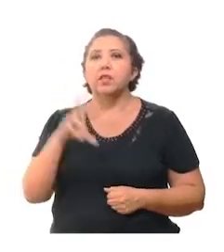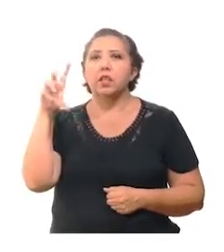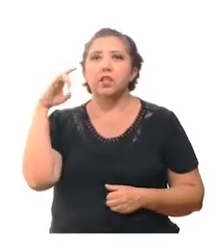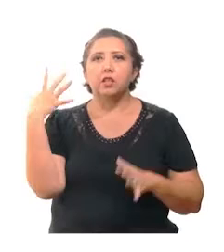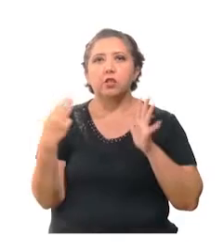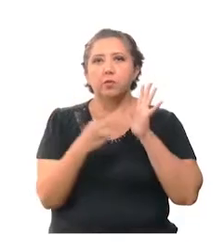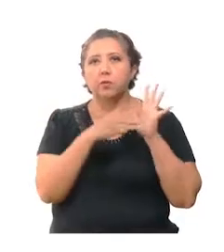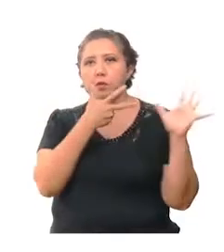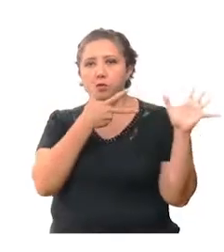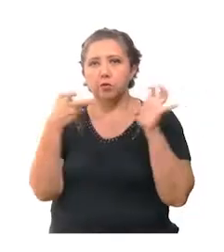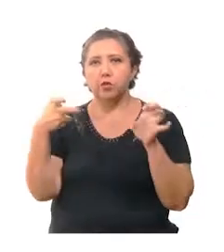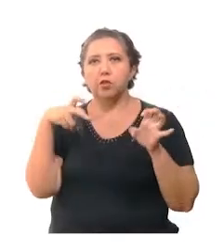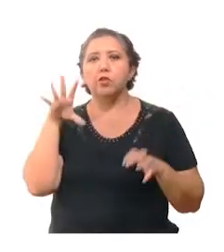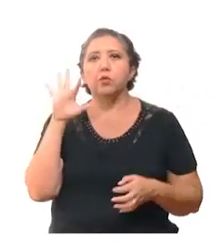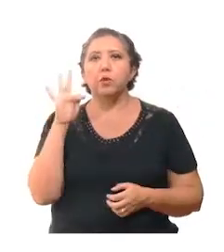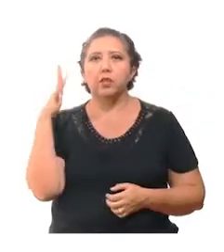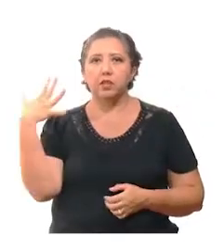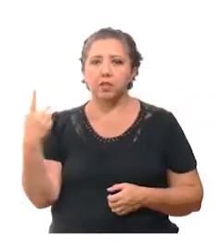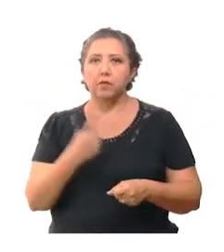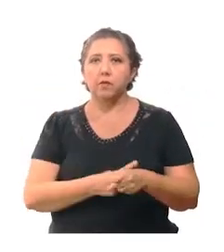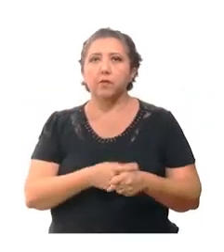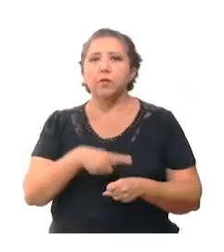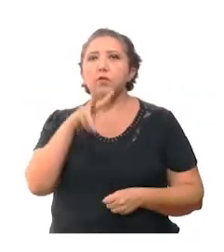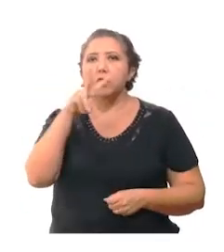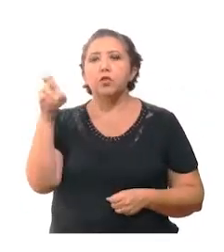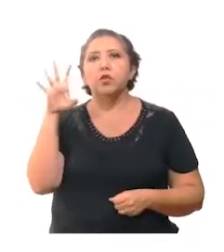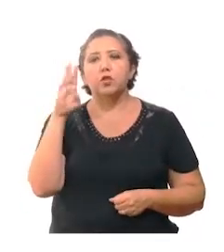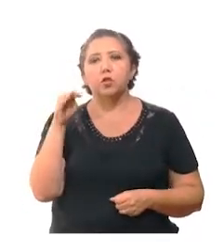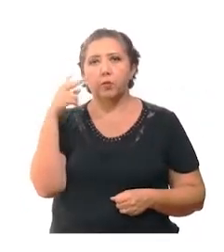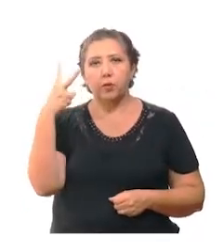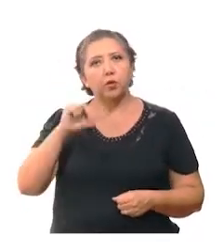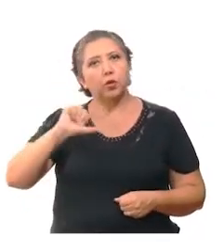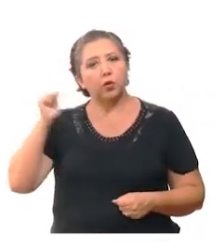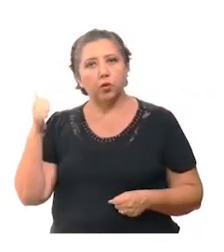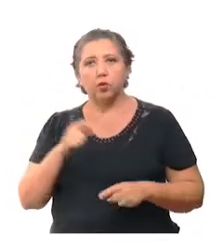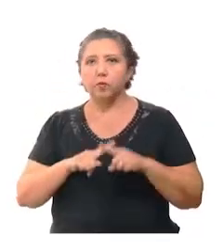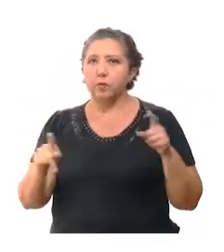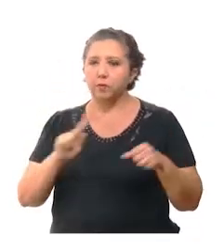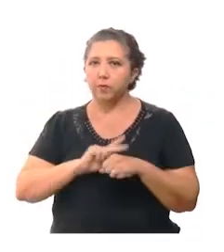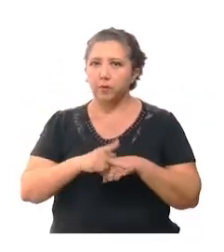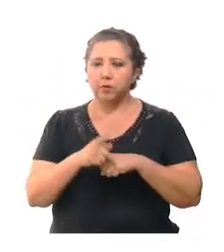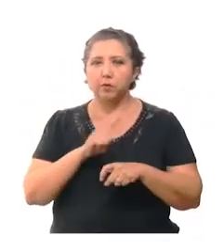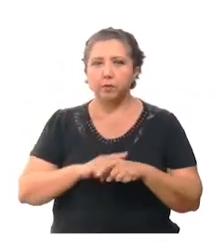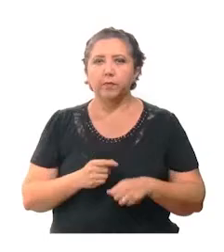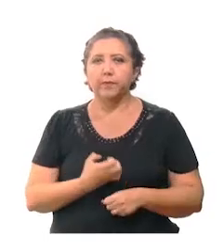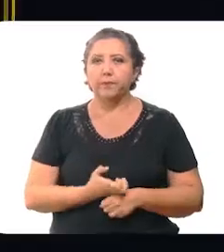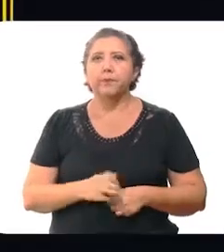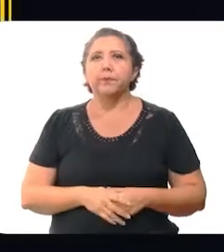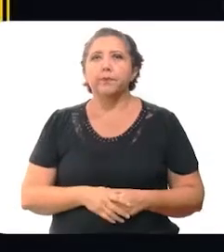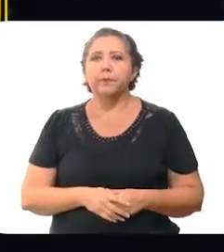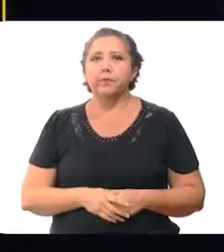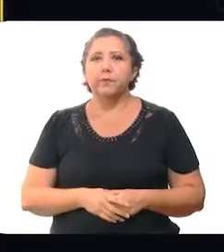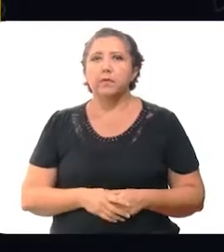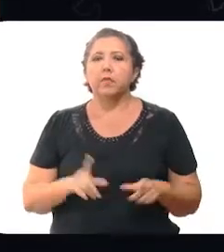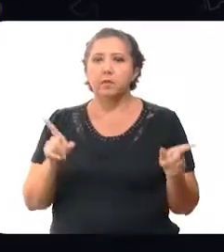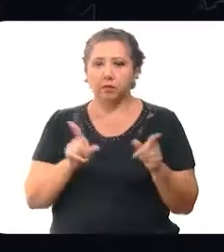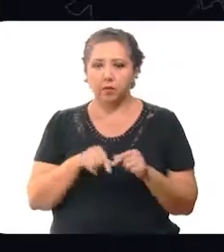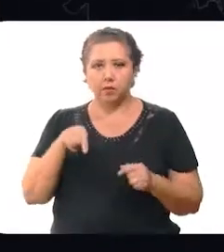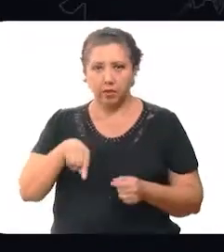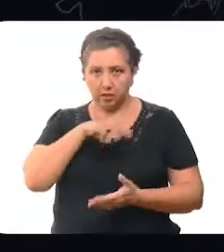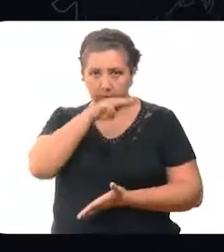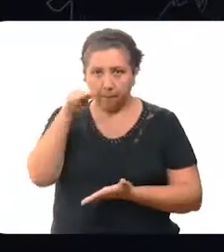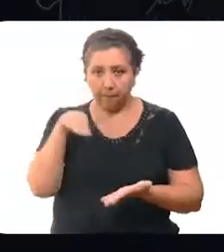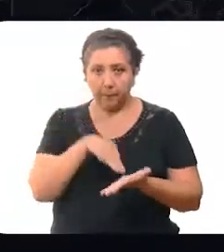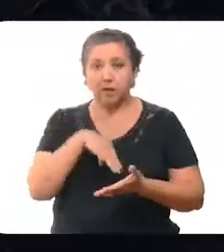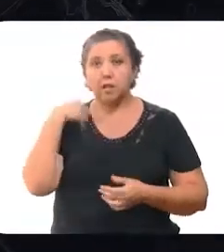los 35.845 casos positivos, 292 son de otro país u otro estado. Específicamente